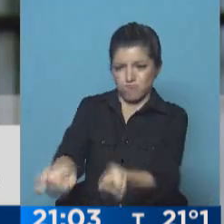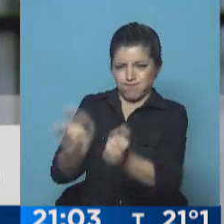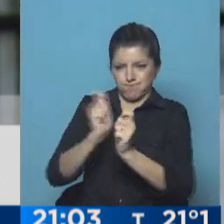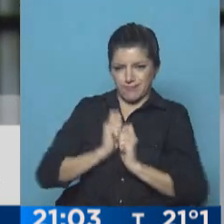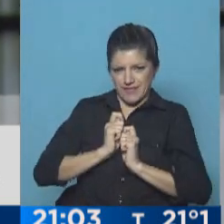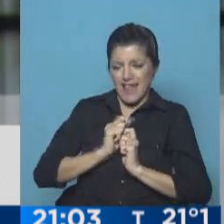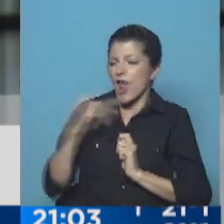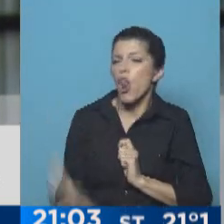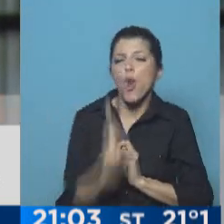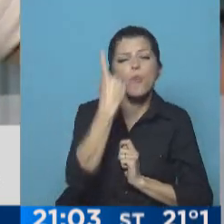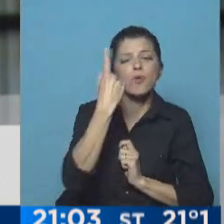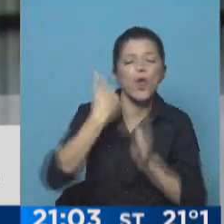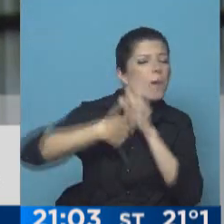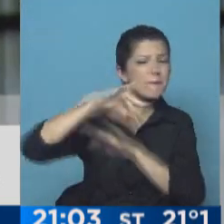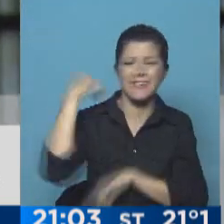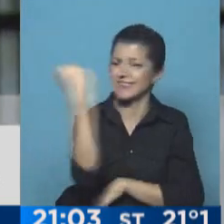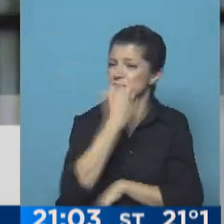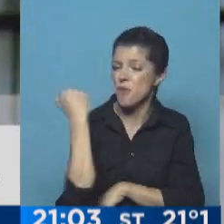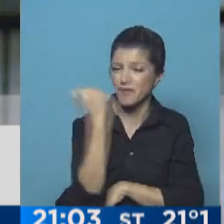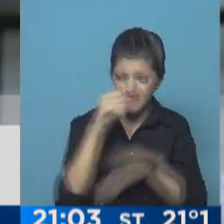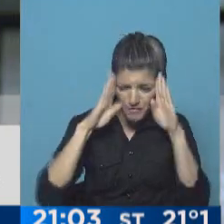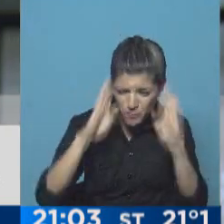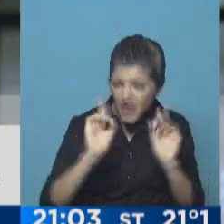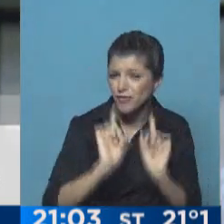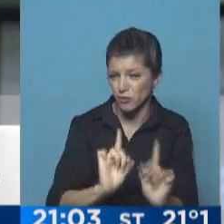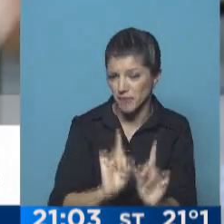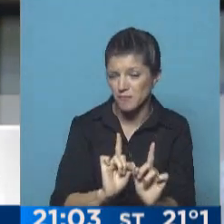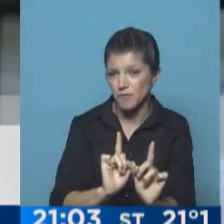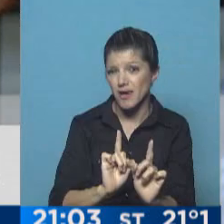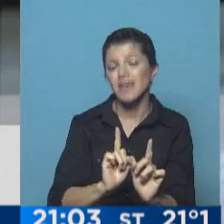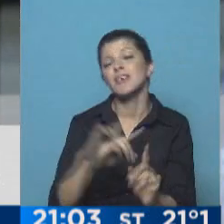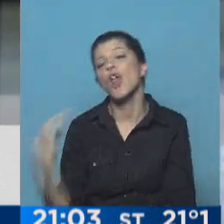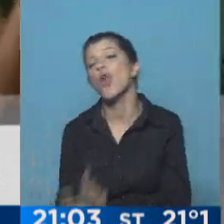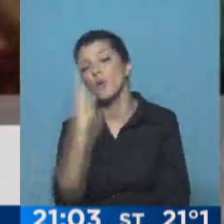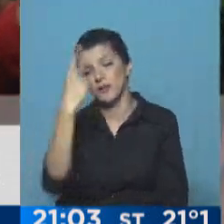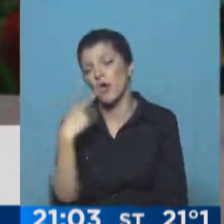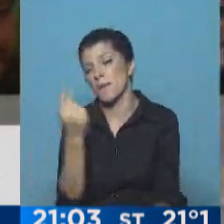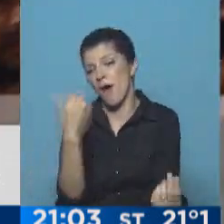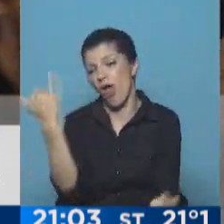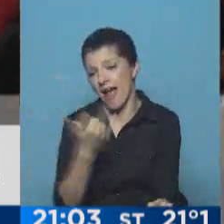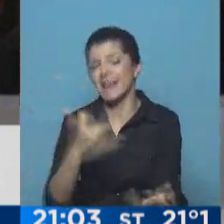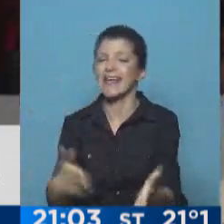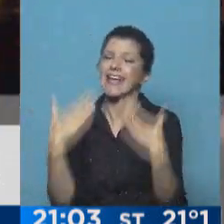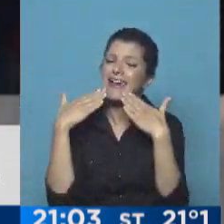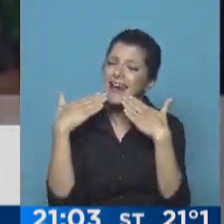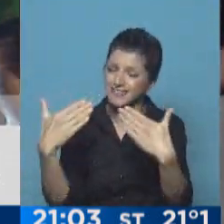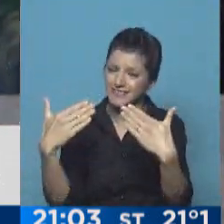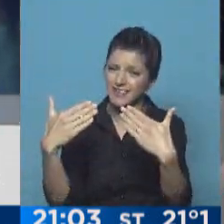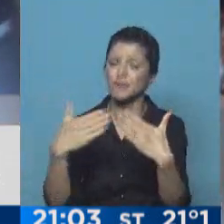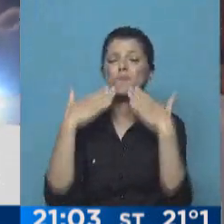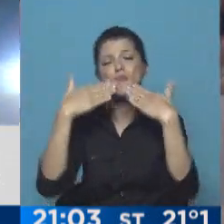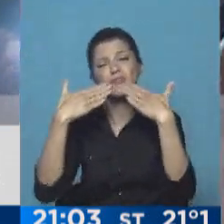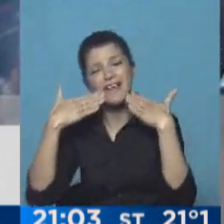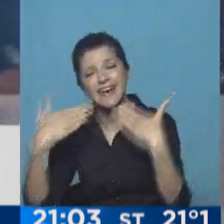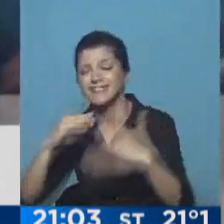lo único que importa y al final de cuentas es lo único que vale gracias muchas